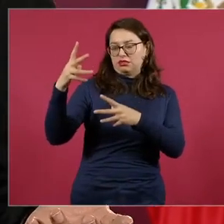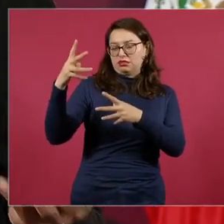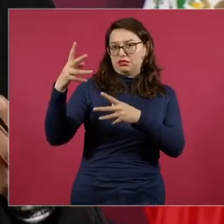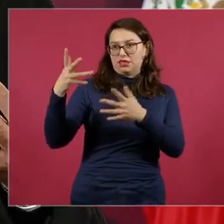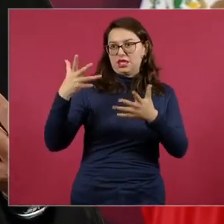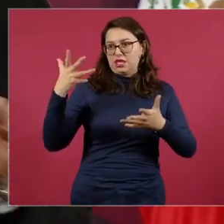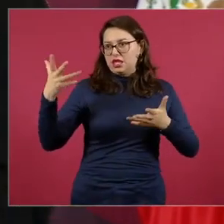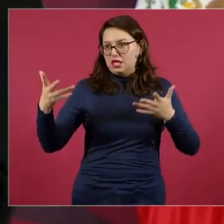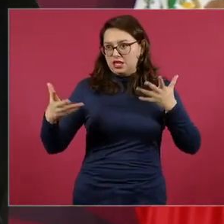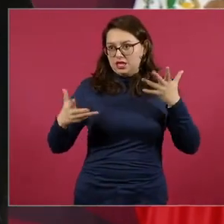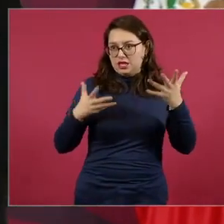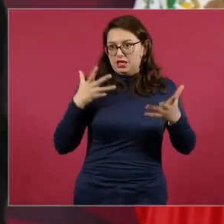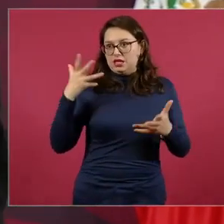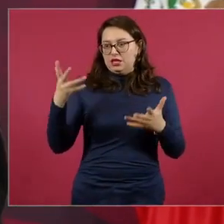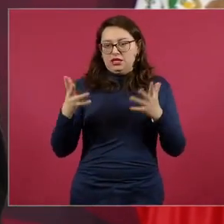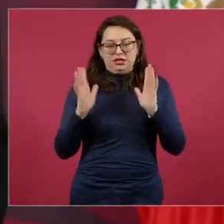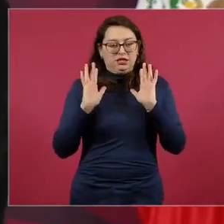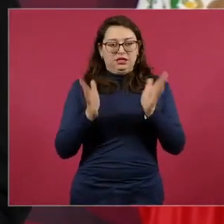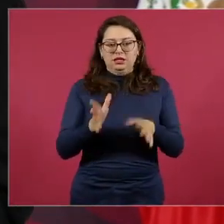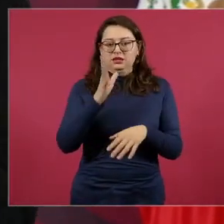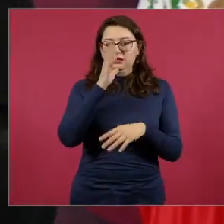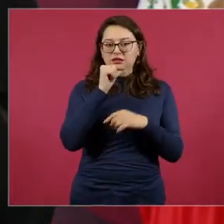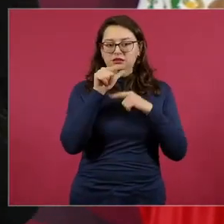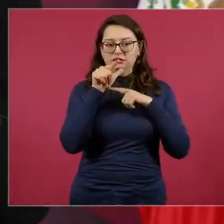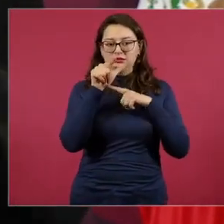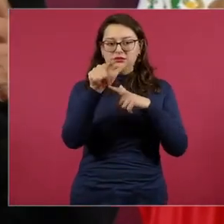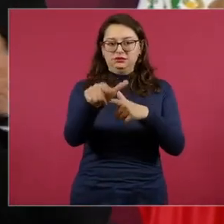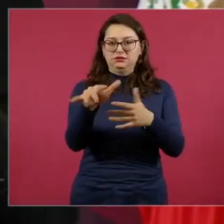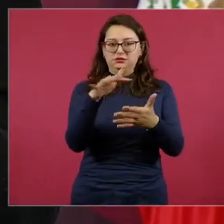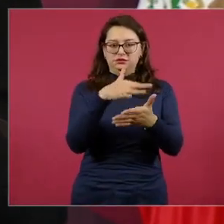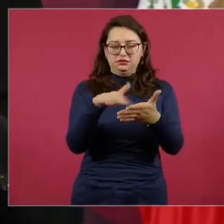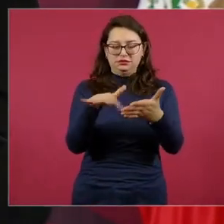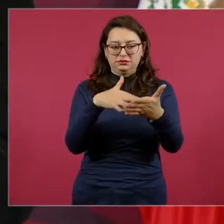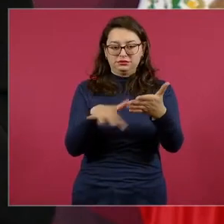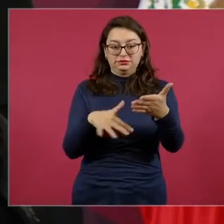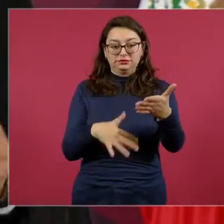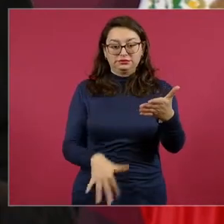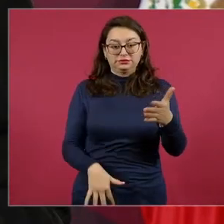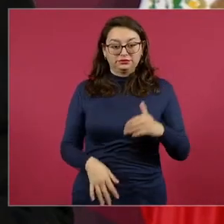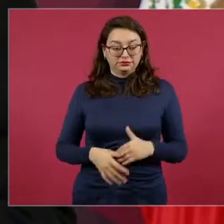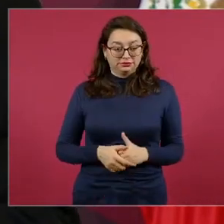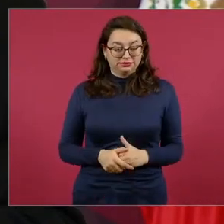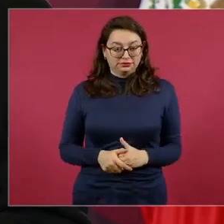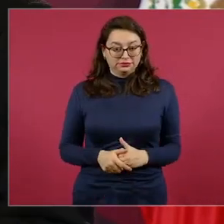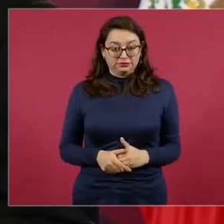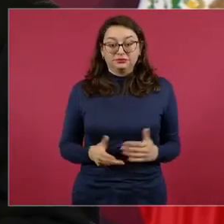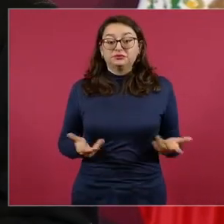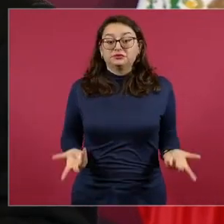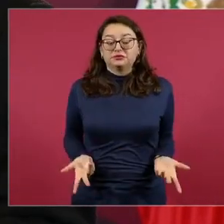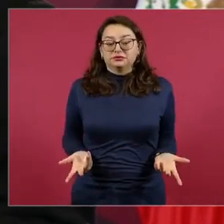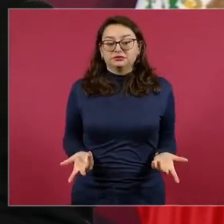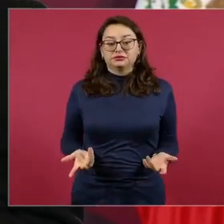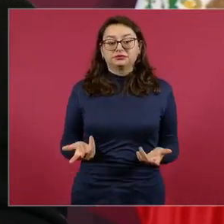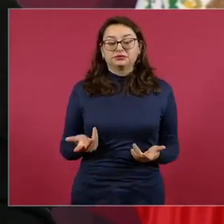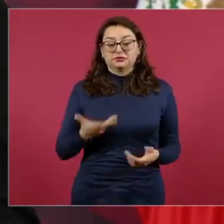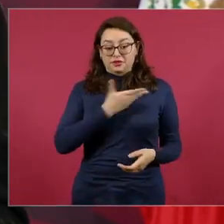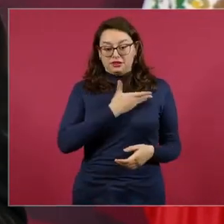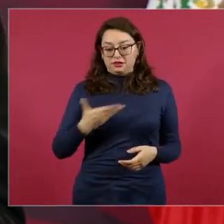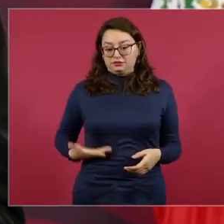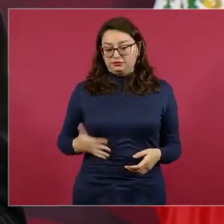teleprompter, porque pues están leyendo y además no hicieron ellos el texto.